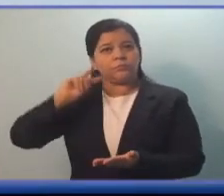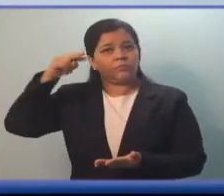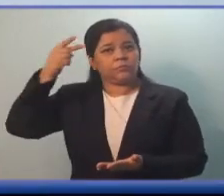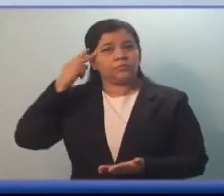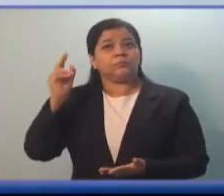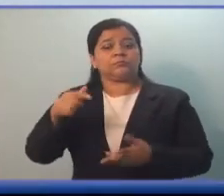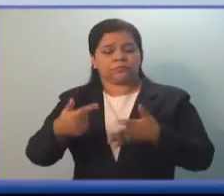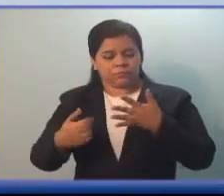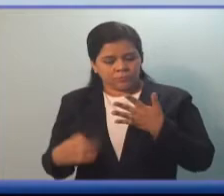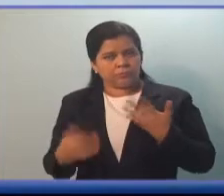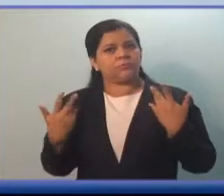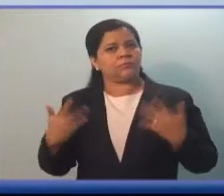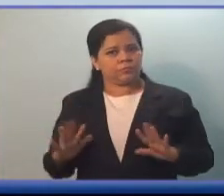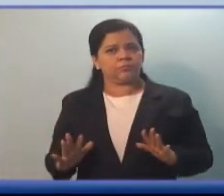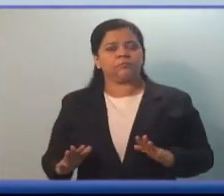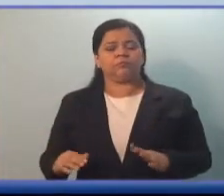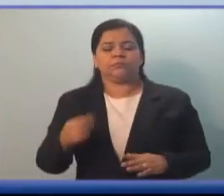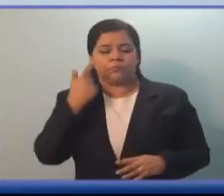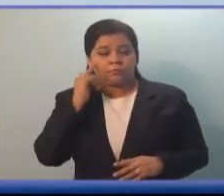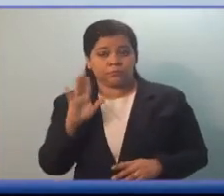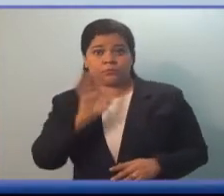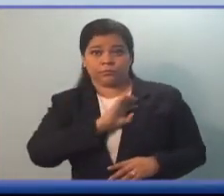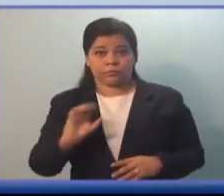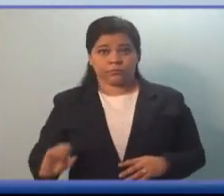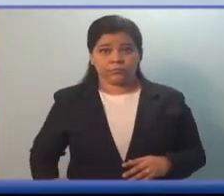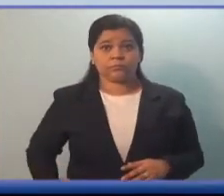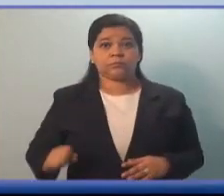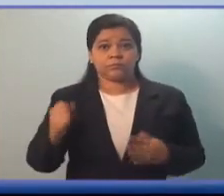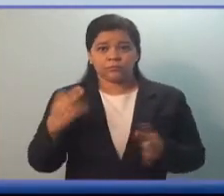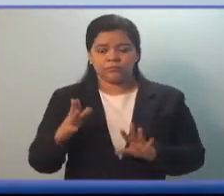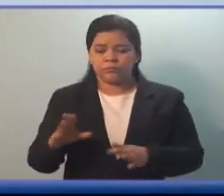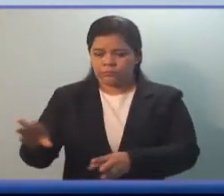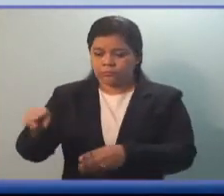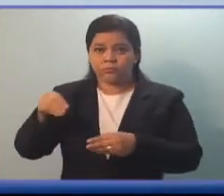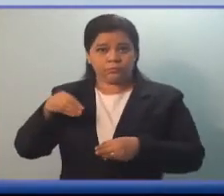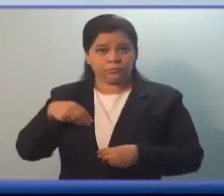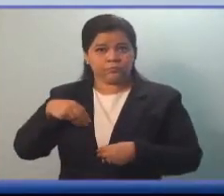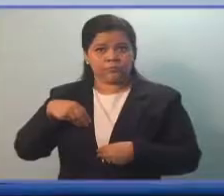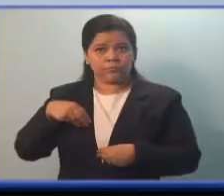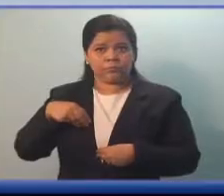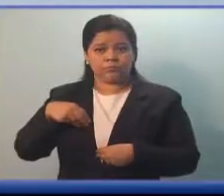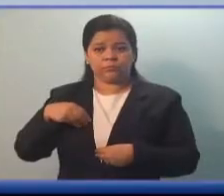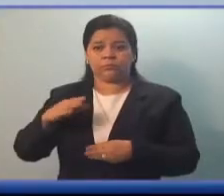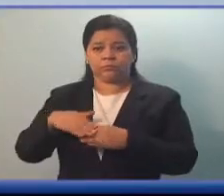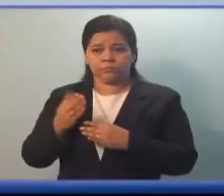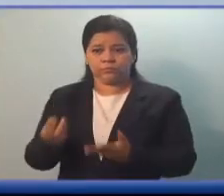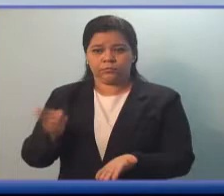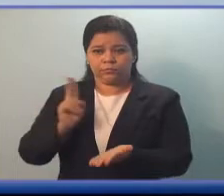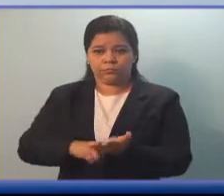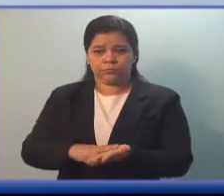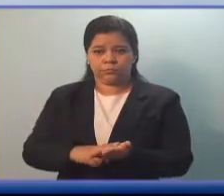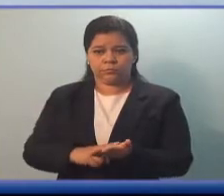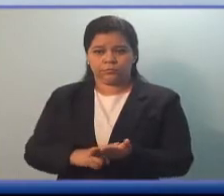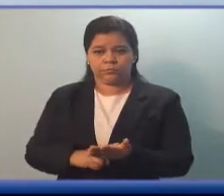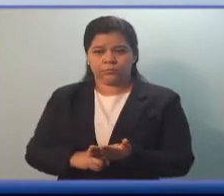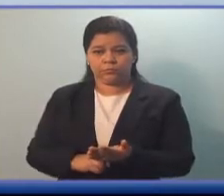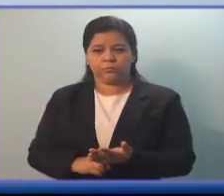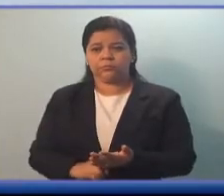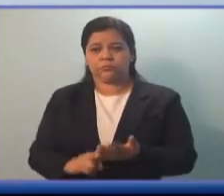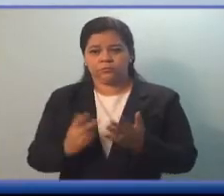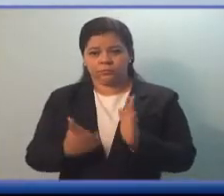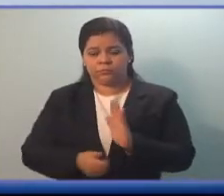Cuando un Estado suscribe y luego ratifica un tratado internacional, asume